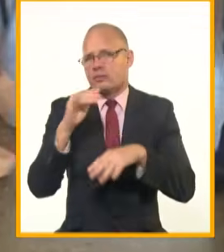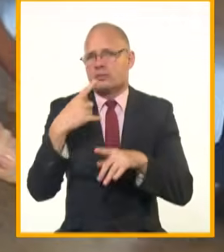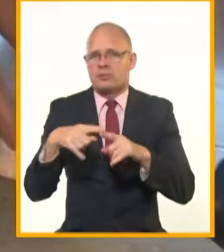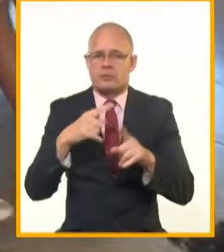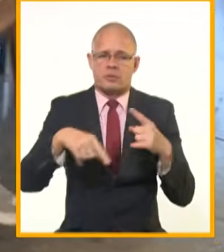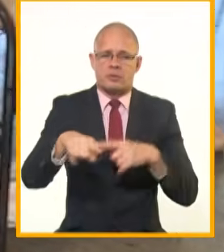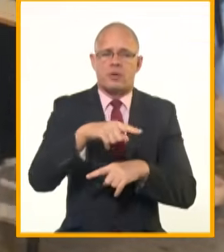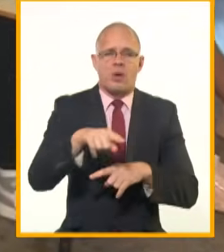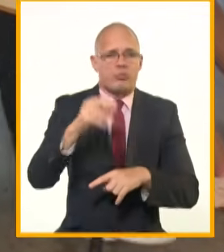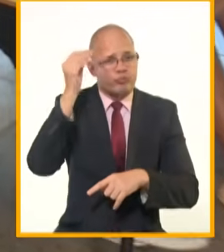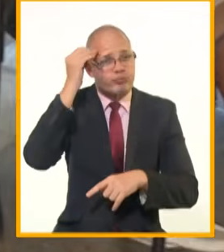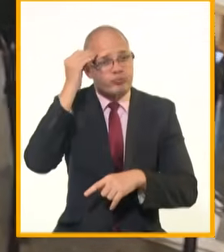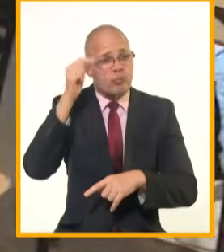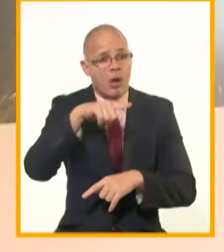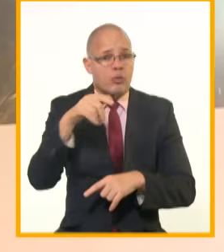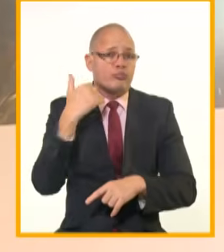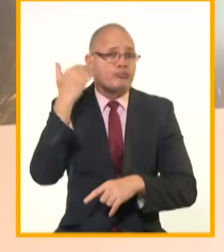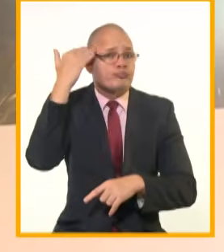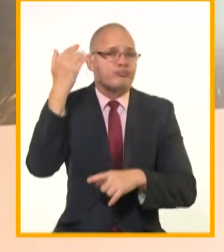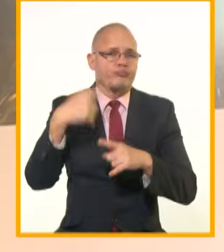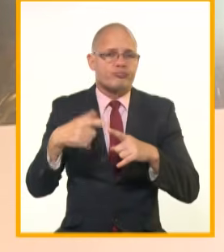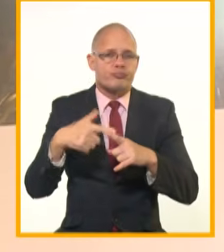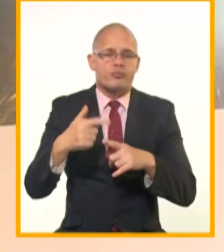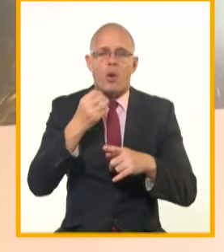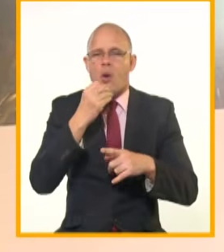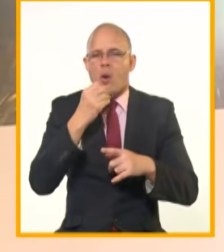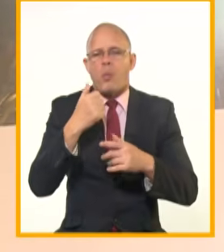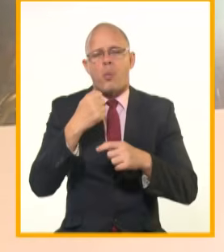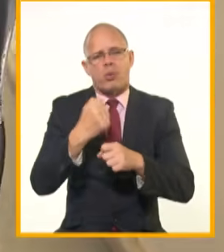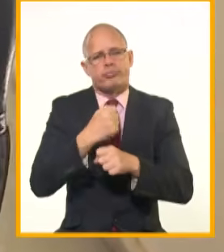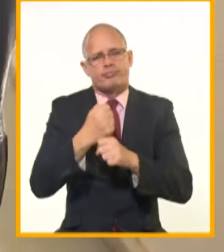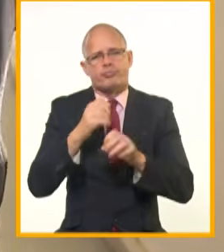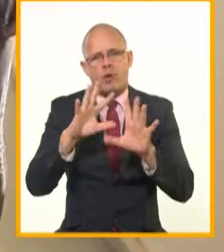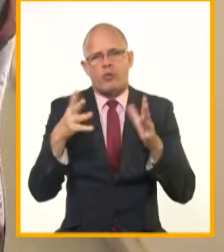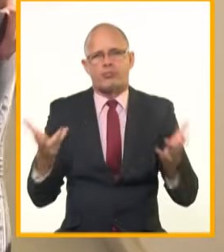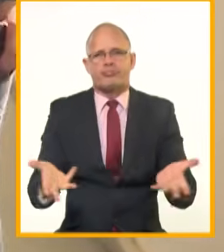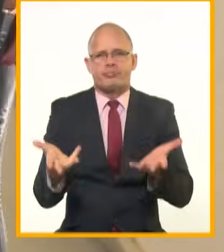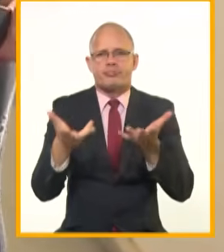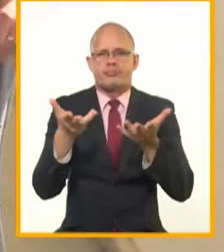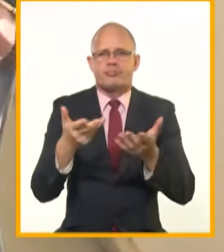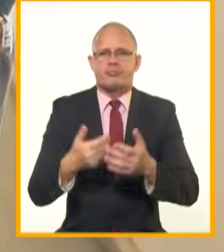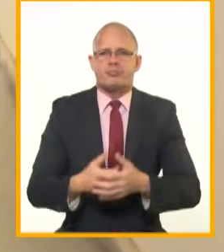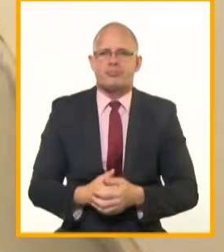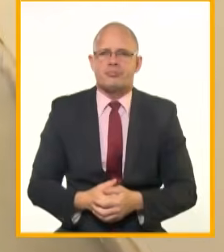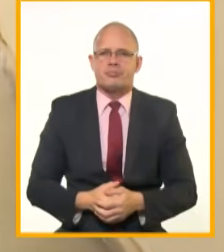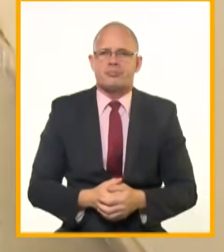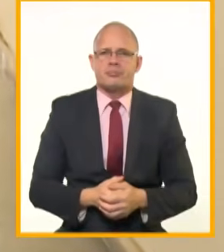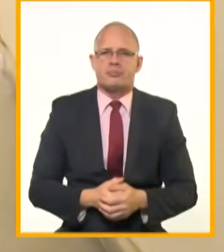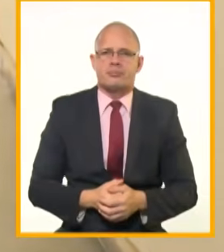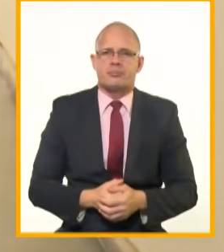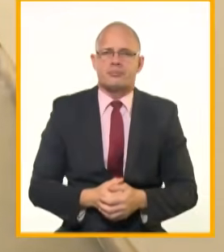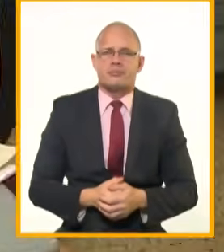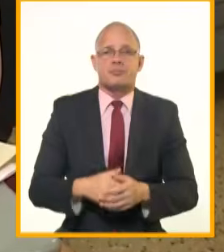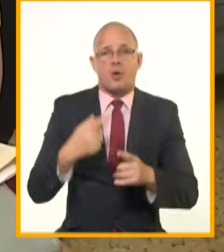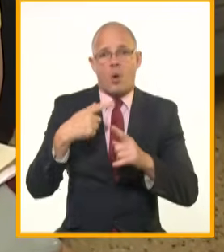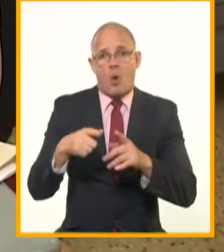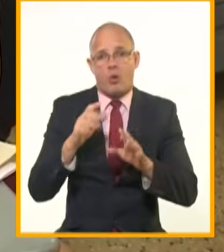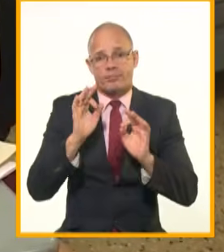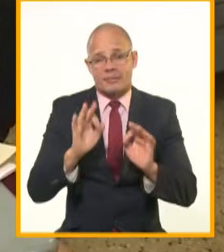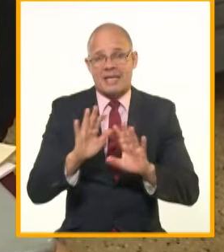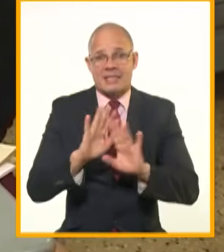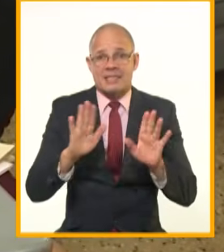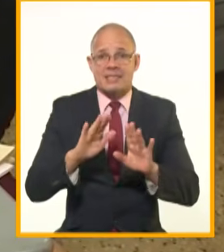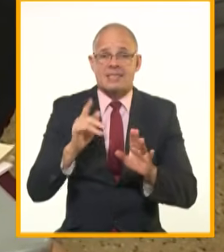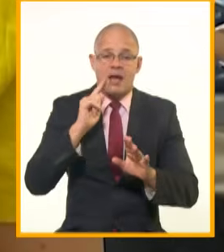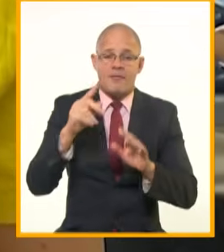competentes, capaces de generar transformaciones tangibles en el tejido socioeconómico del territorio. Así, 13 años después de